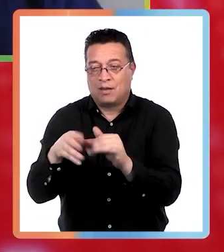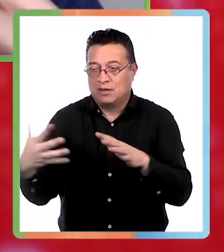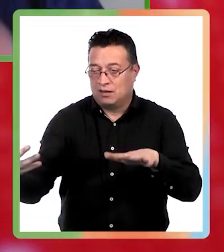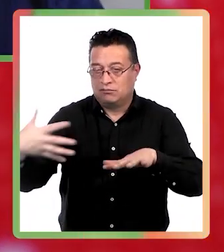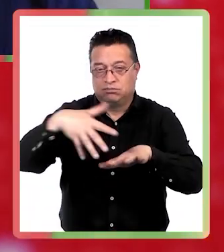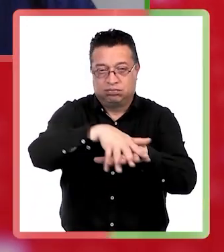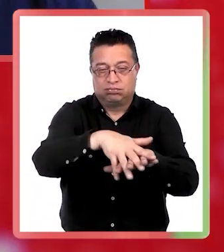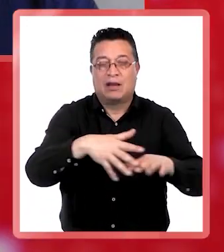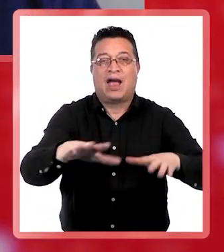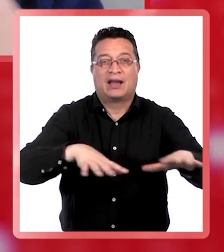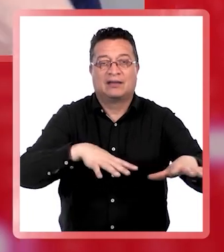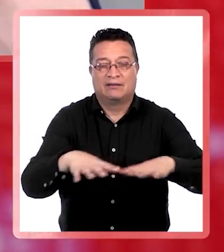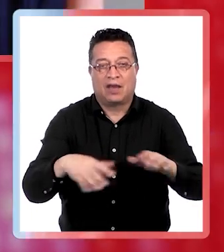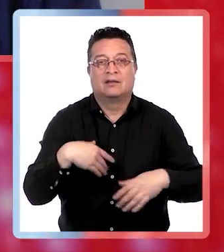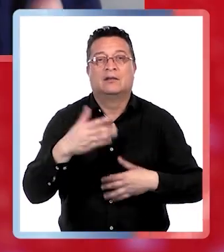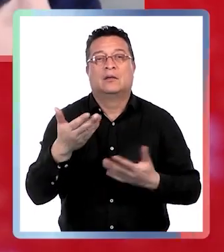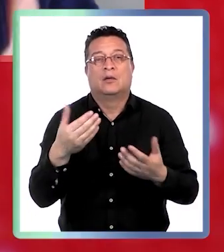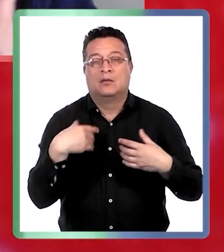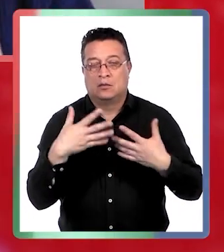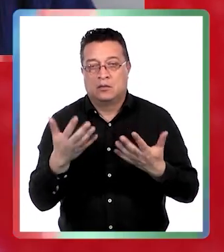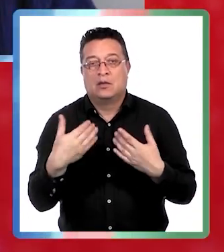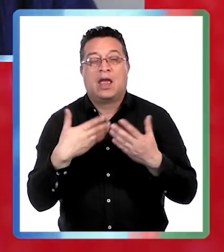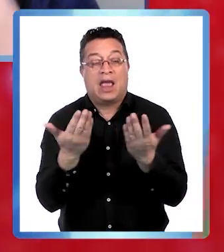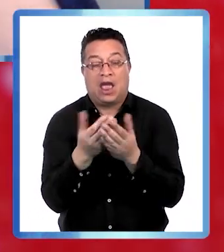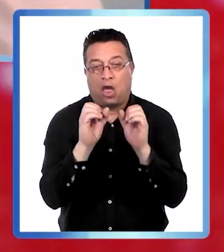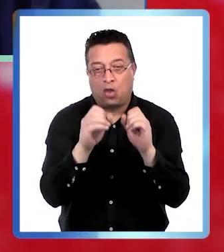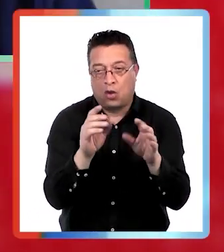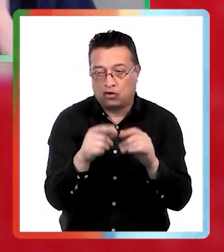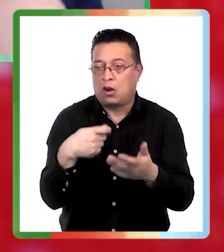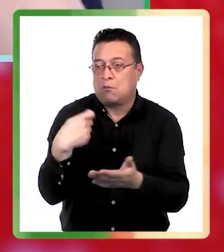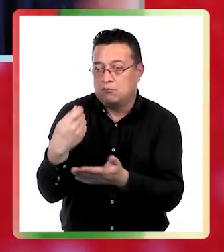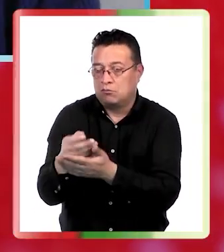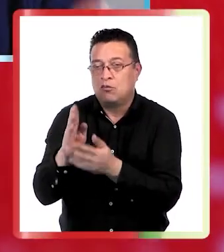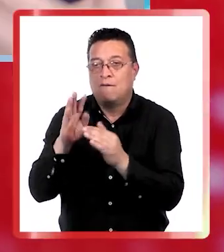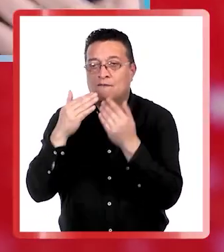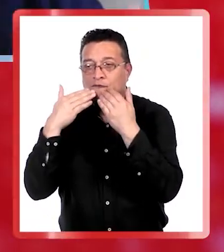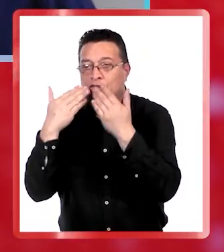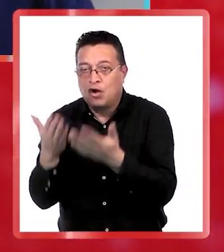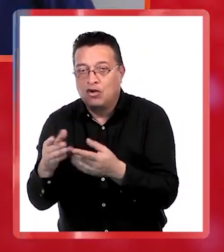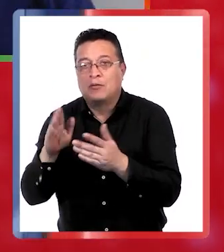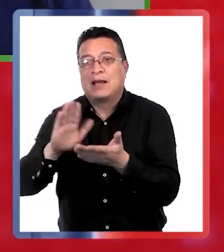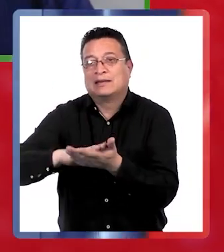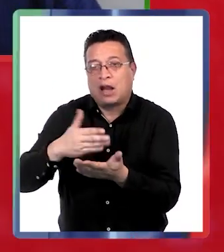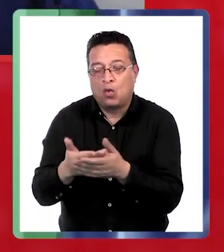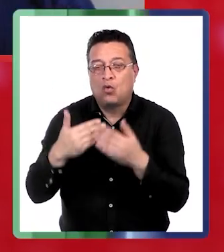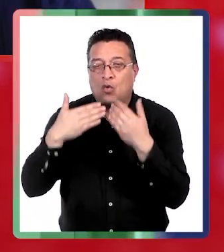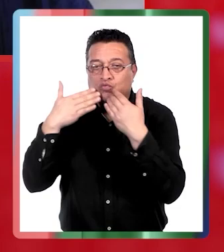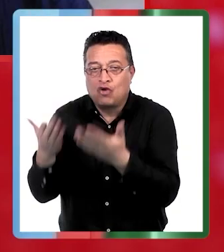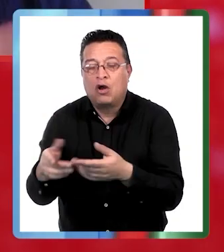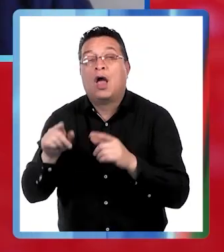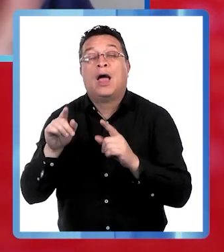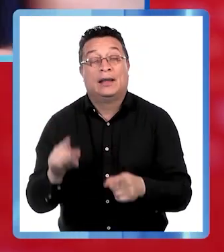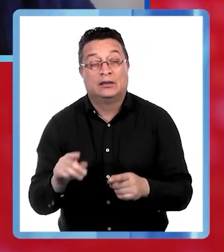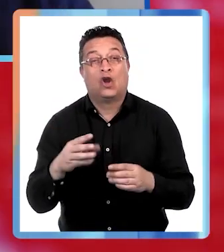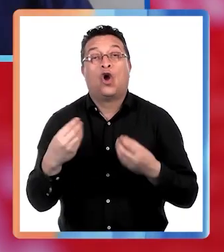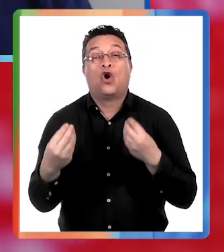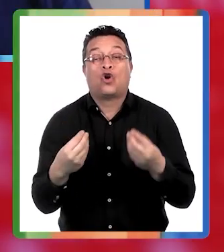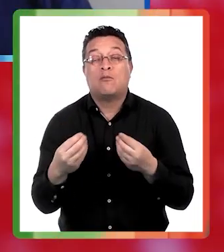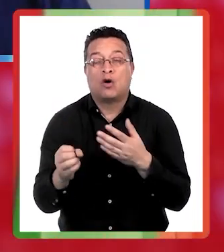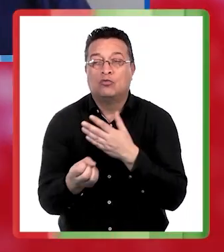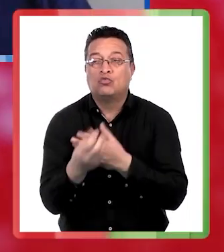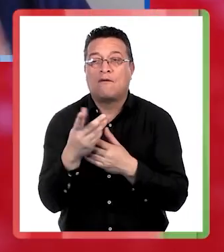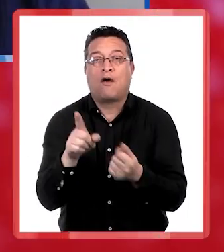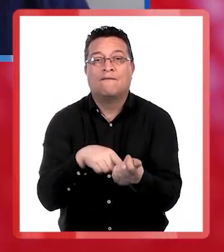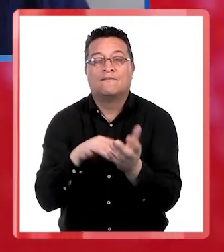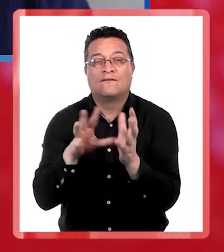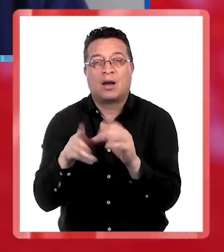integro a las familias a las actividades o a las cargas educativas o de salud. ¿Cómo me hago cargo de las